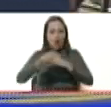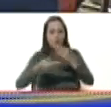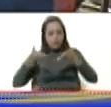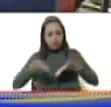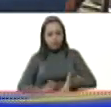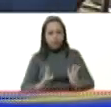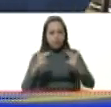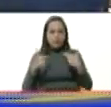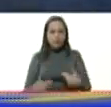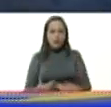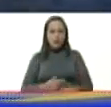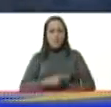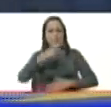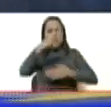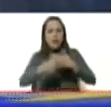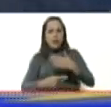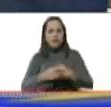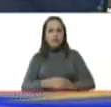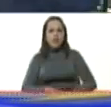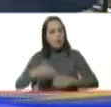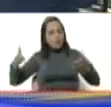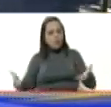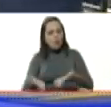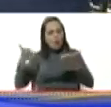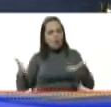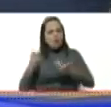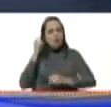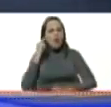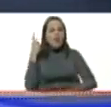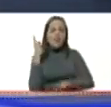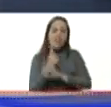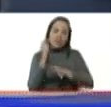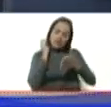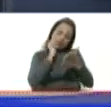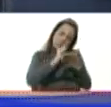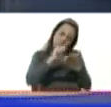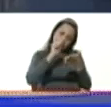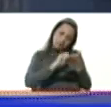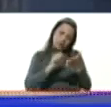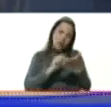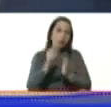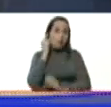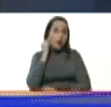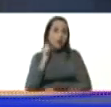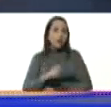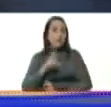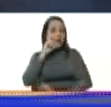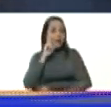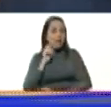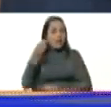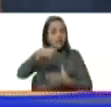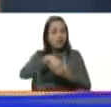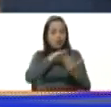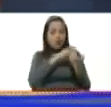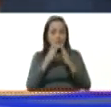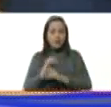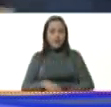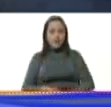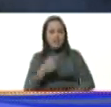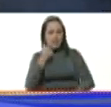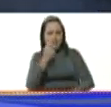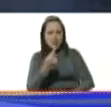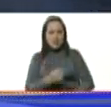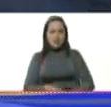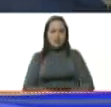un planificador de nuestras promotoras, uh-huh, que deben registrar a sus gestantes en la comunidad. Yo lo que digo, fíjate, a nivel de